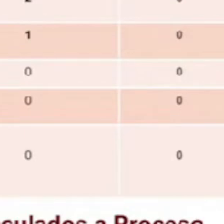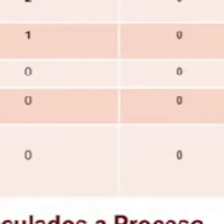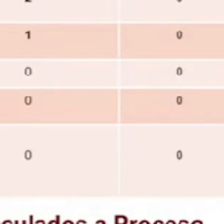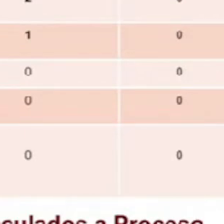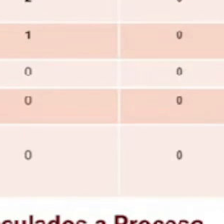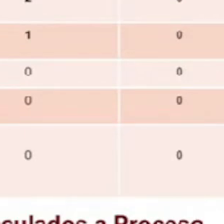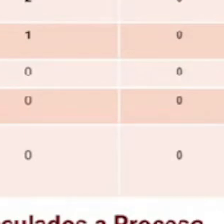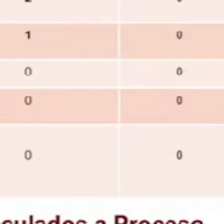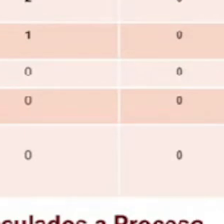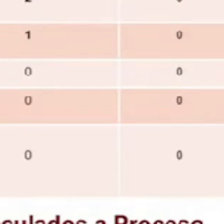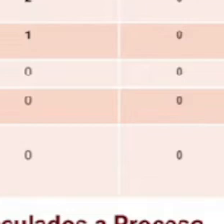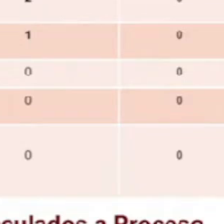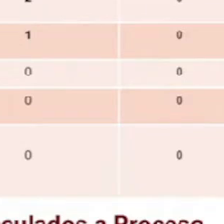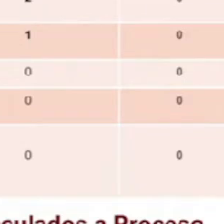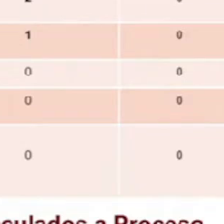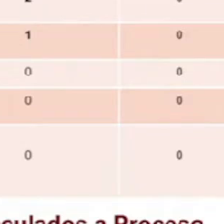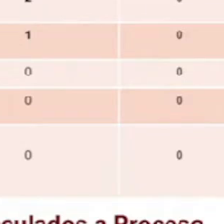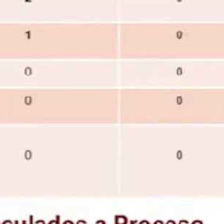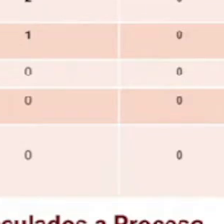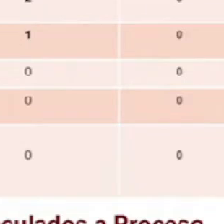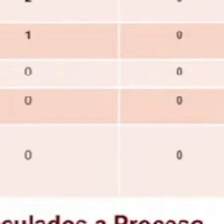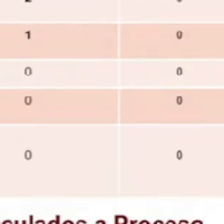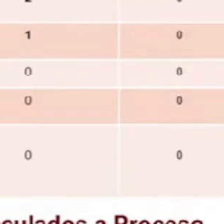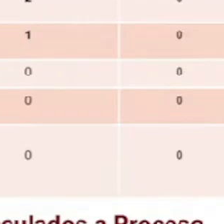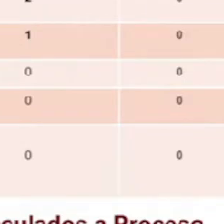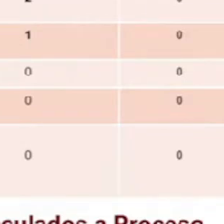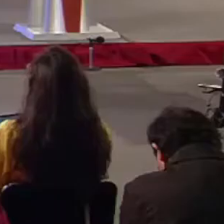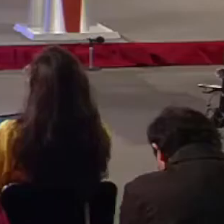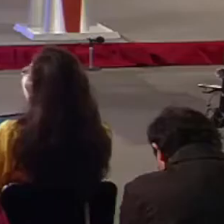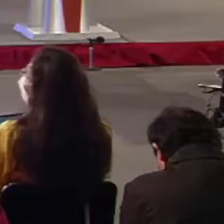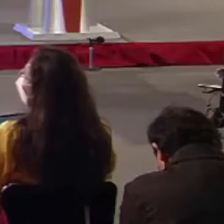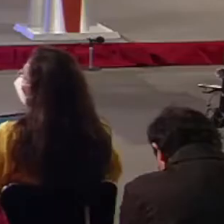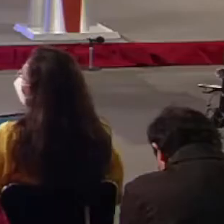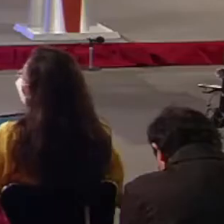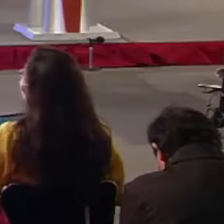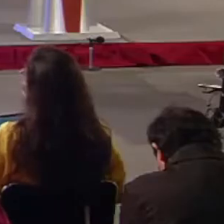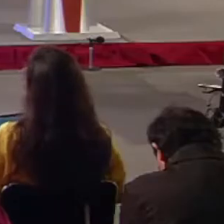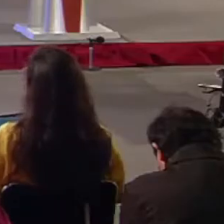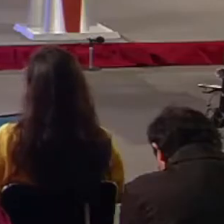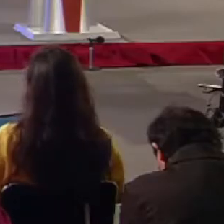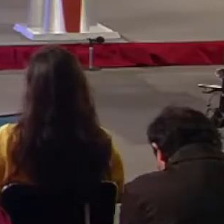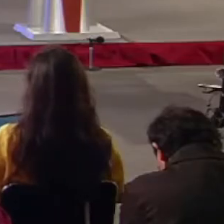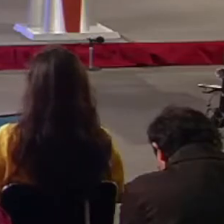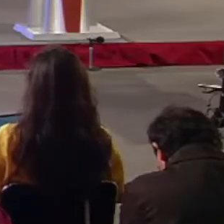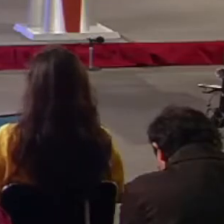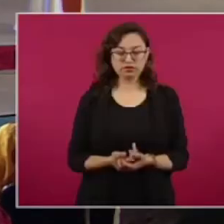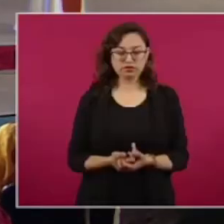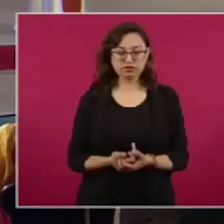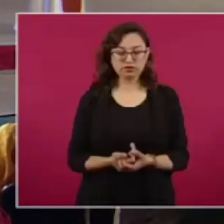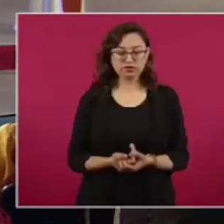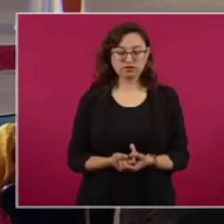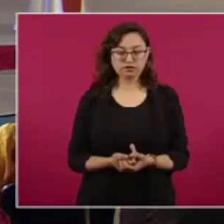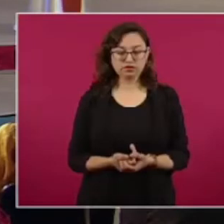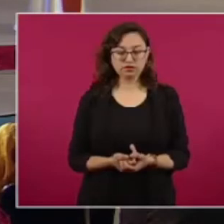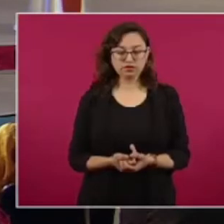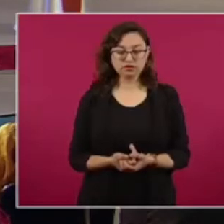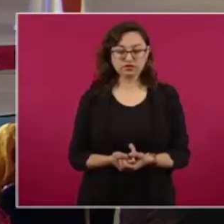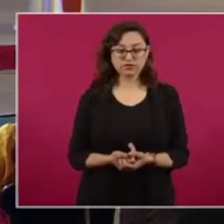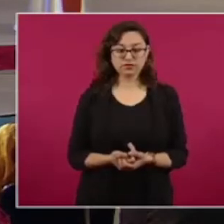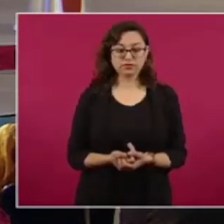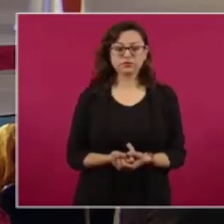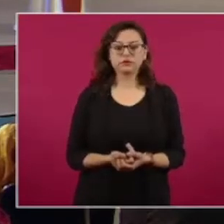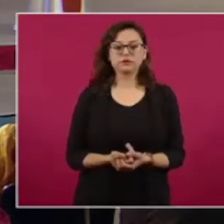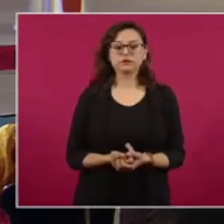los presuntos autor material y copartícipe. En el caso de Luis Enrique Ramírez Ramos, comentar